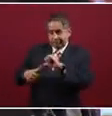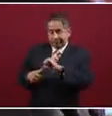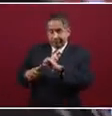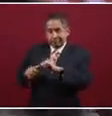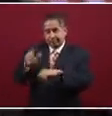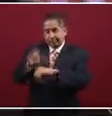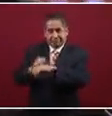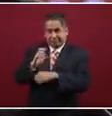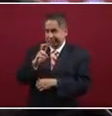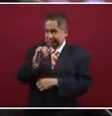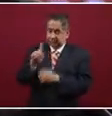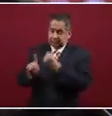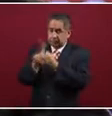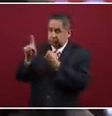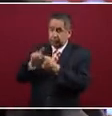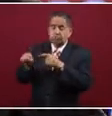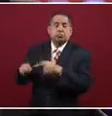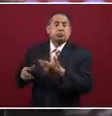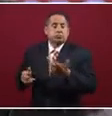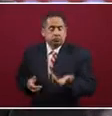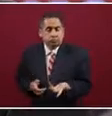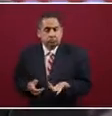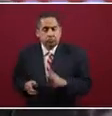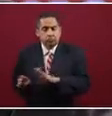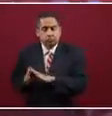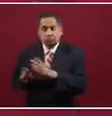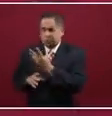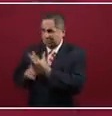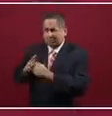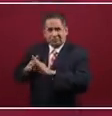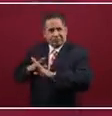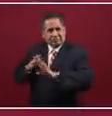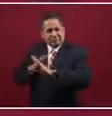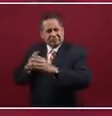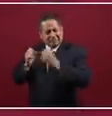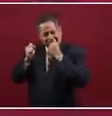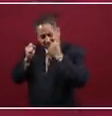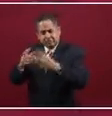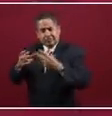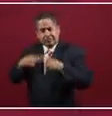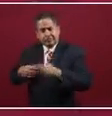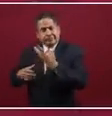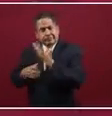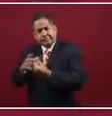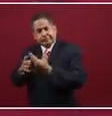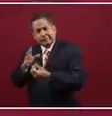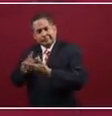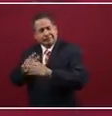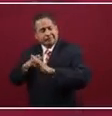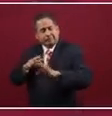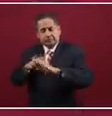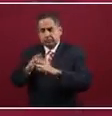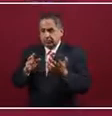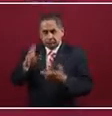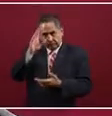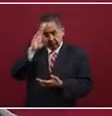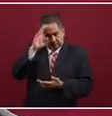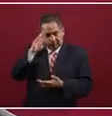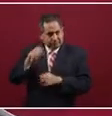crisis mayúscula. ¿Cómo se explica que haya este número tan inmenso de personas que están buscando? Esto ya es un